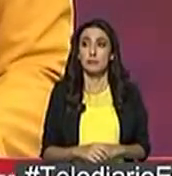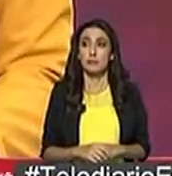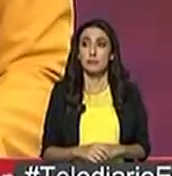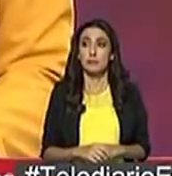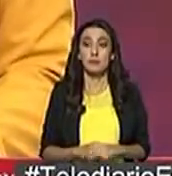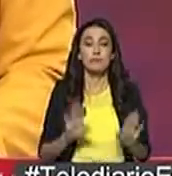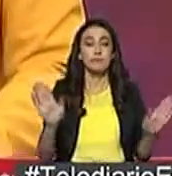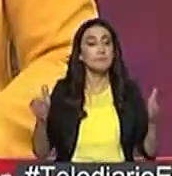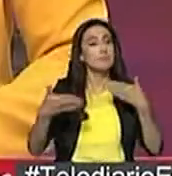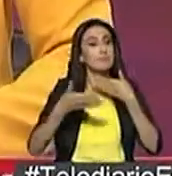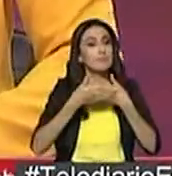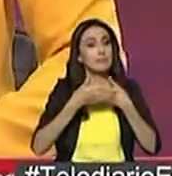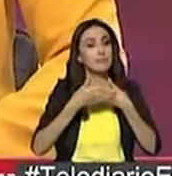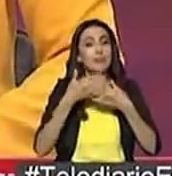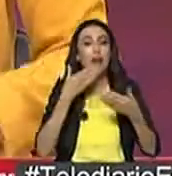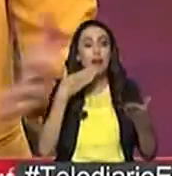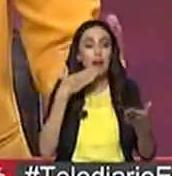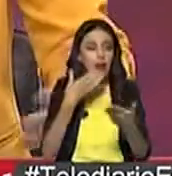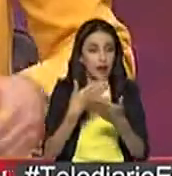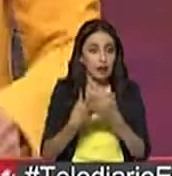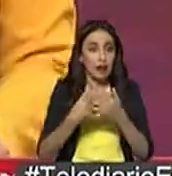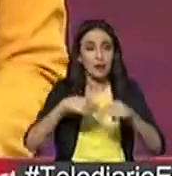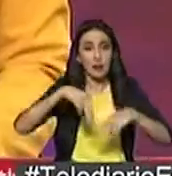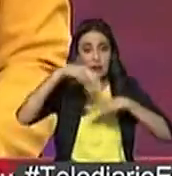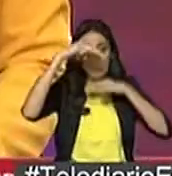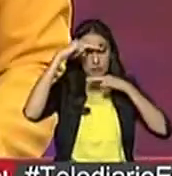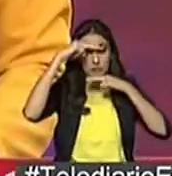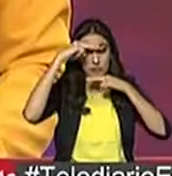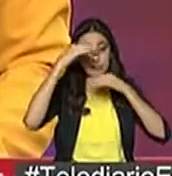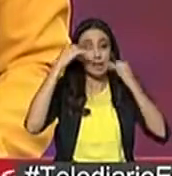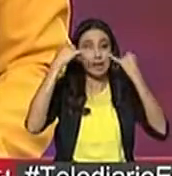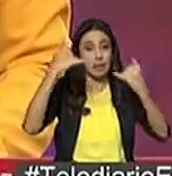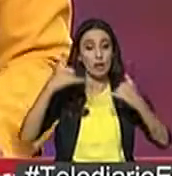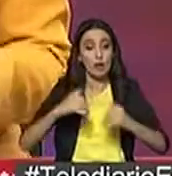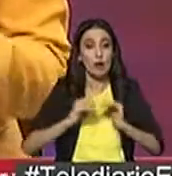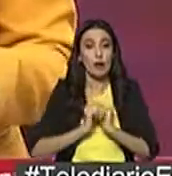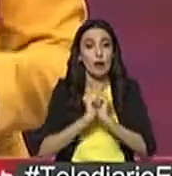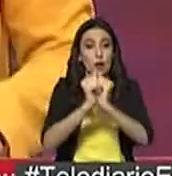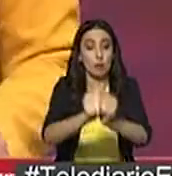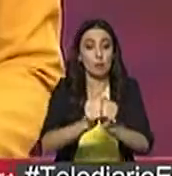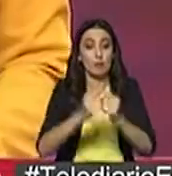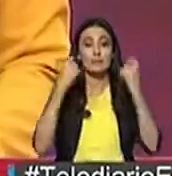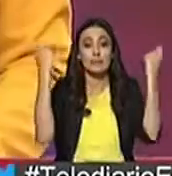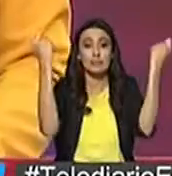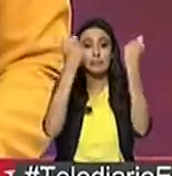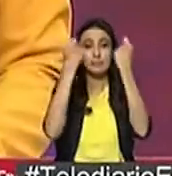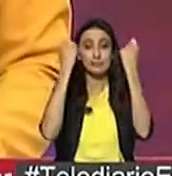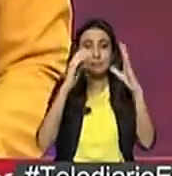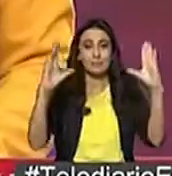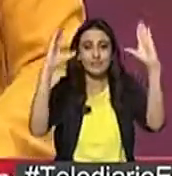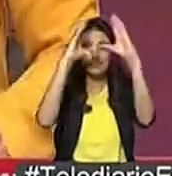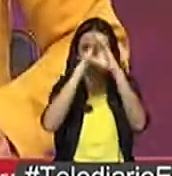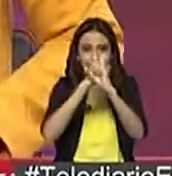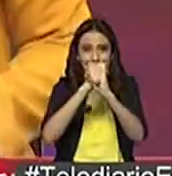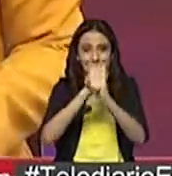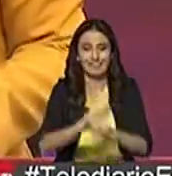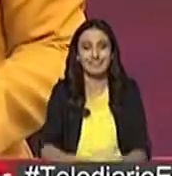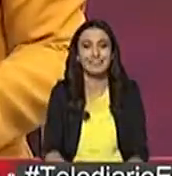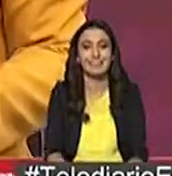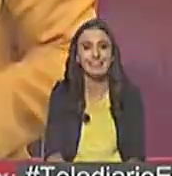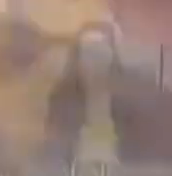Y con esto finalizamos Telediario Estelar. Como siempre, gracias por acompañarnos y que disfruten de una agradable noche.